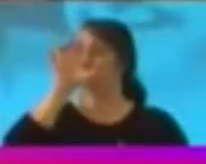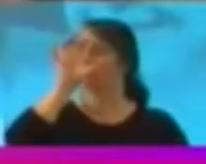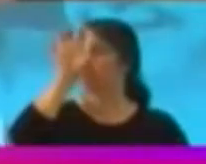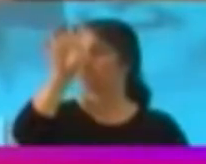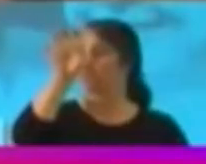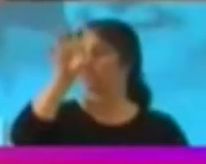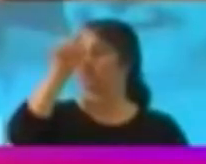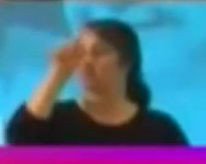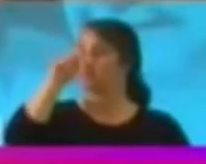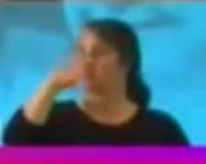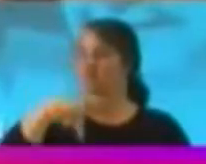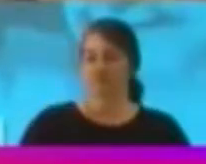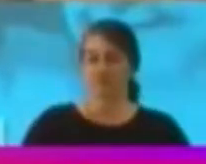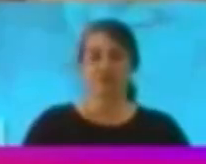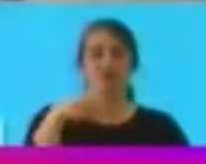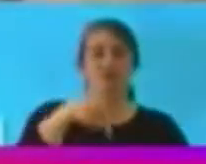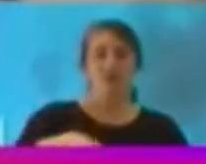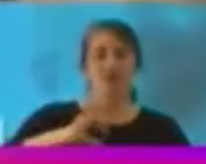el periodo